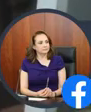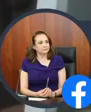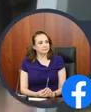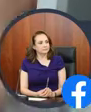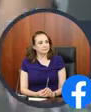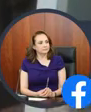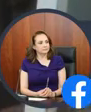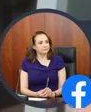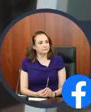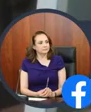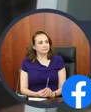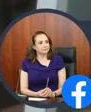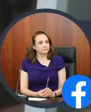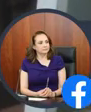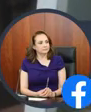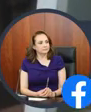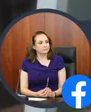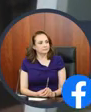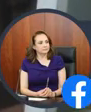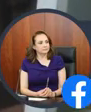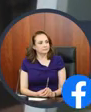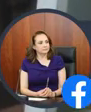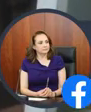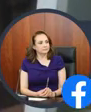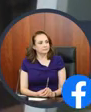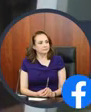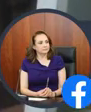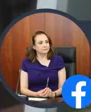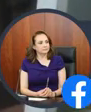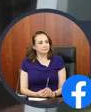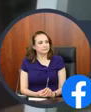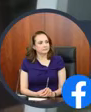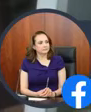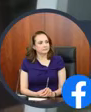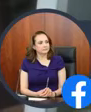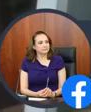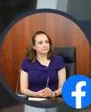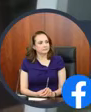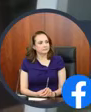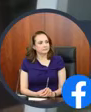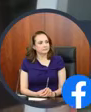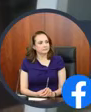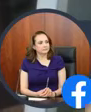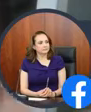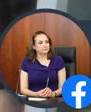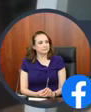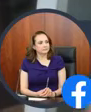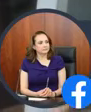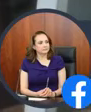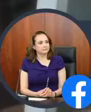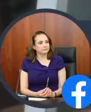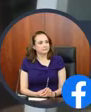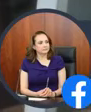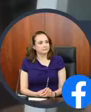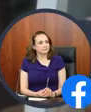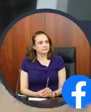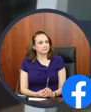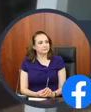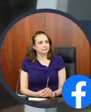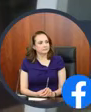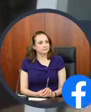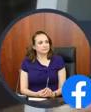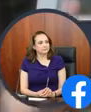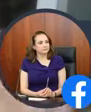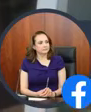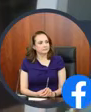Poner límites. Ah, caray, no debí poner límites, sí debí poner límites. Fui mala, fui buena, ¿no? Piénsale,